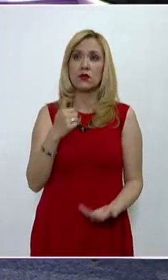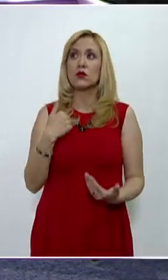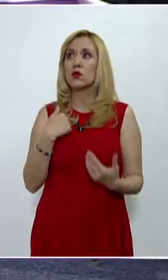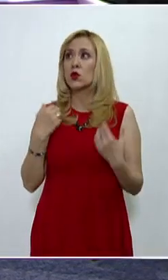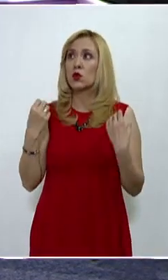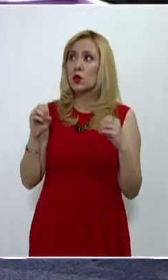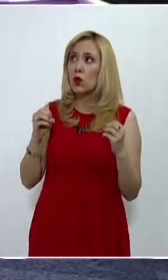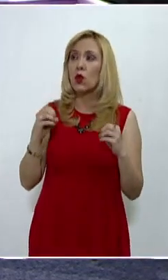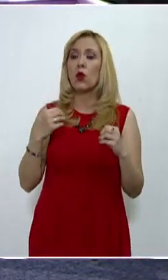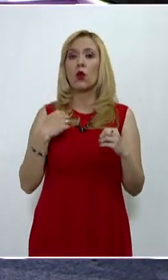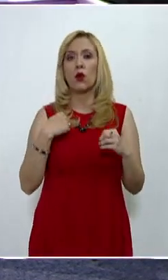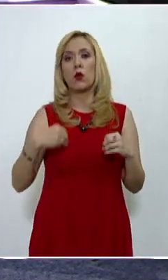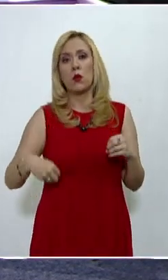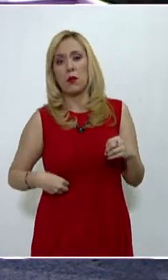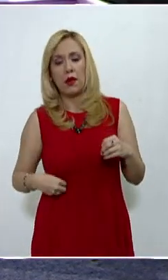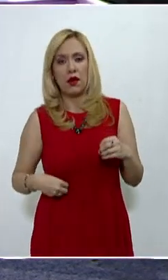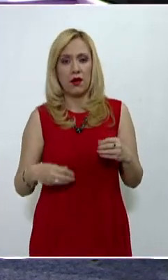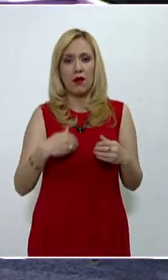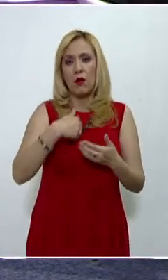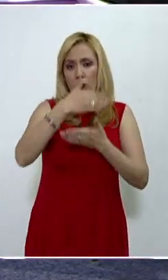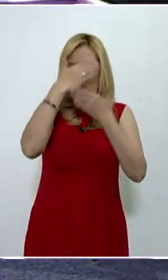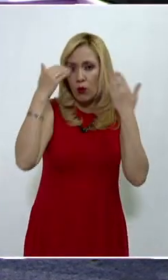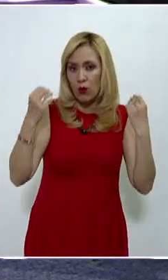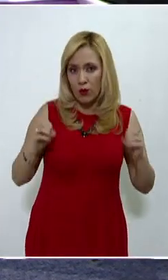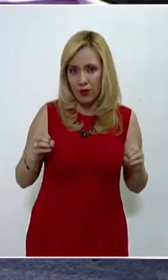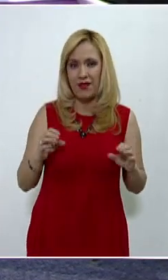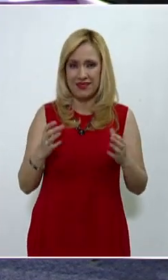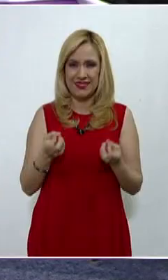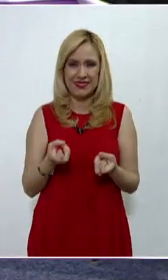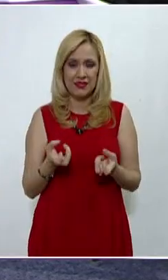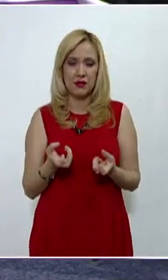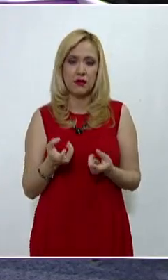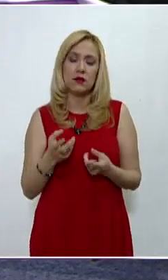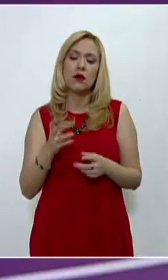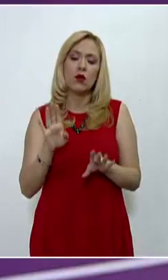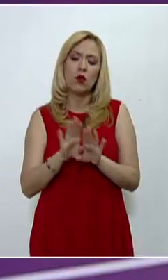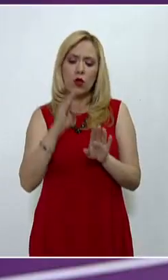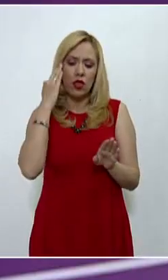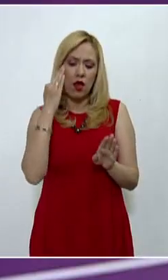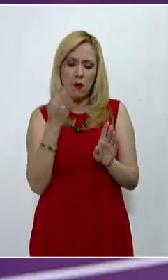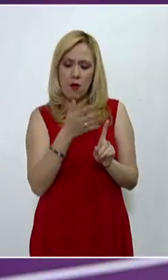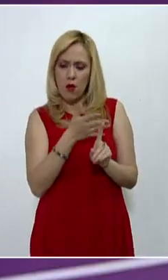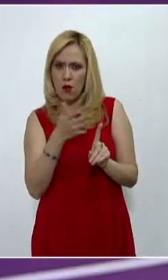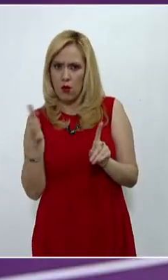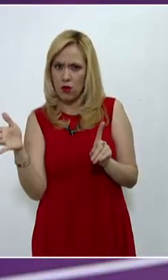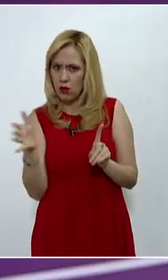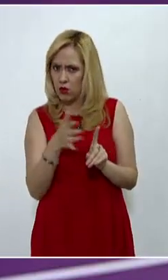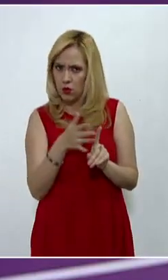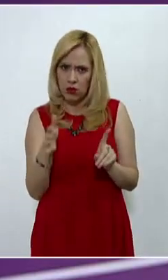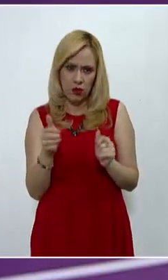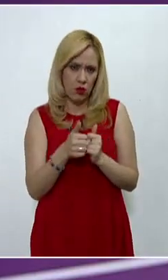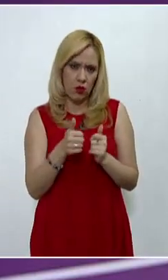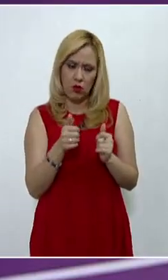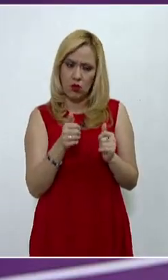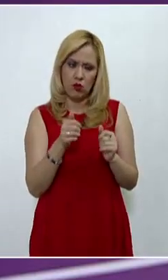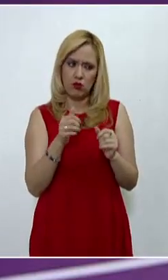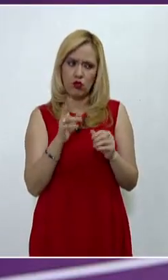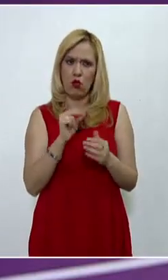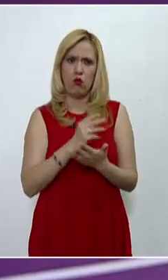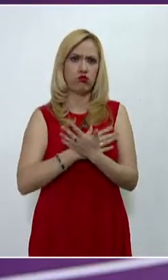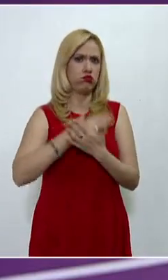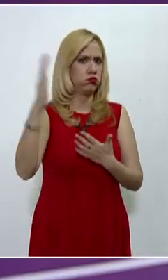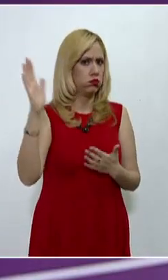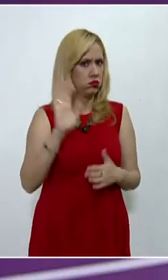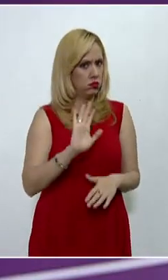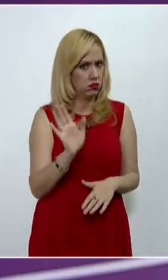de inocencia, por eso se precisa un uso racional, acotado, realmente